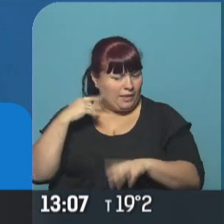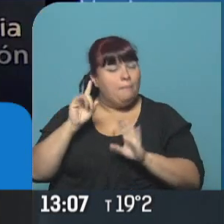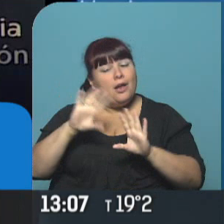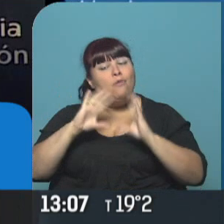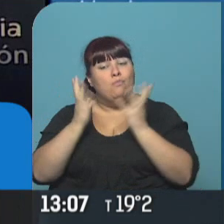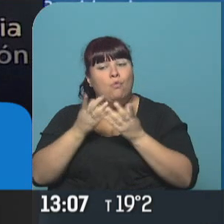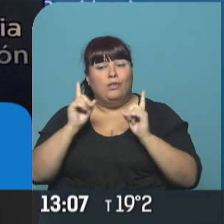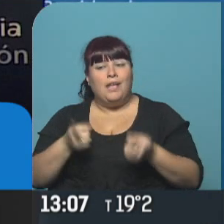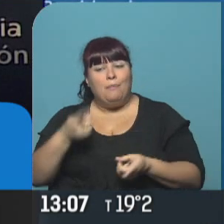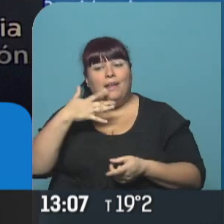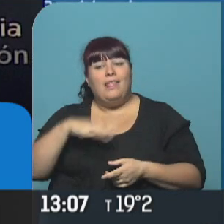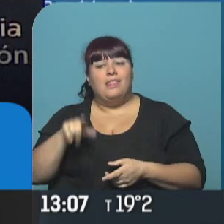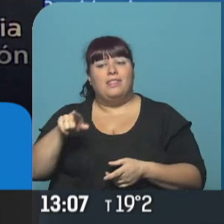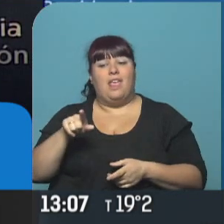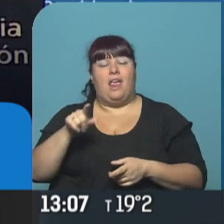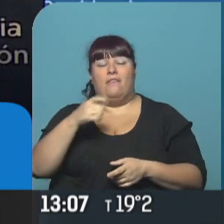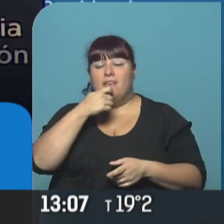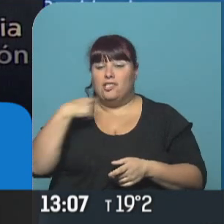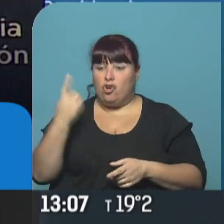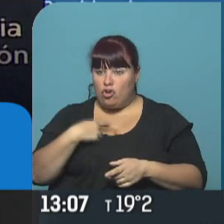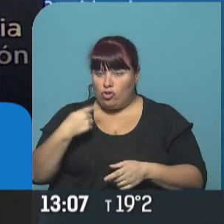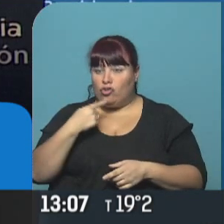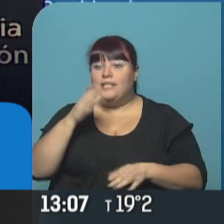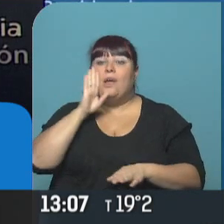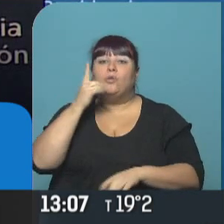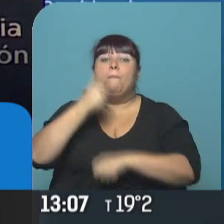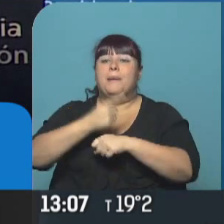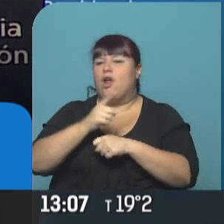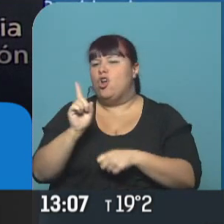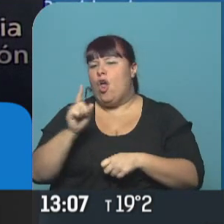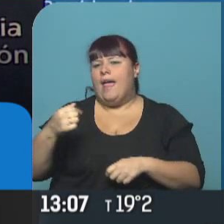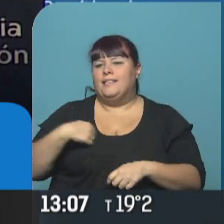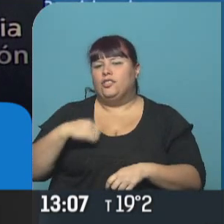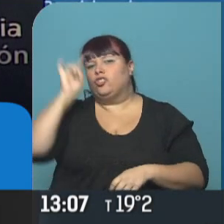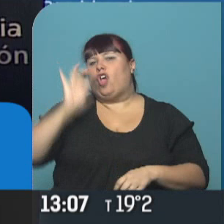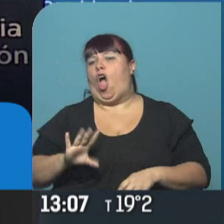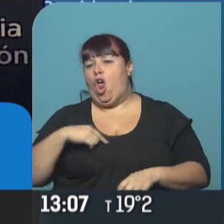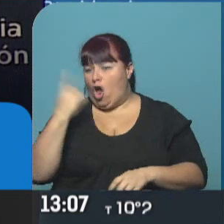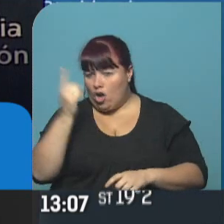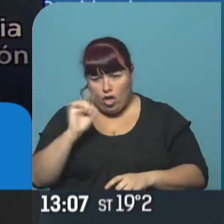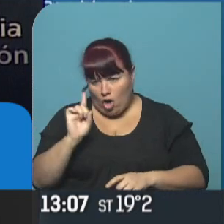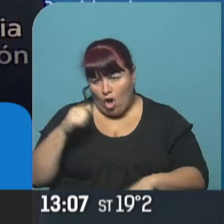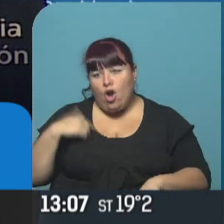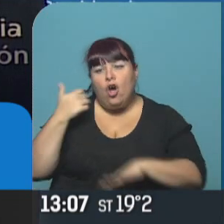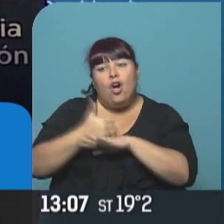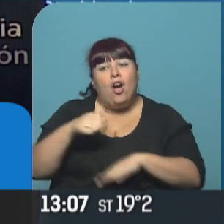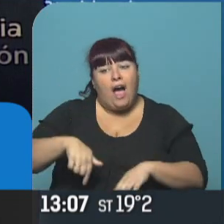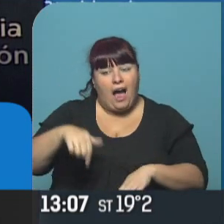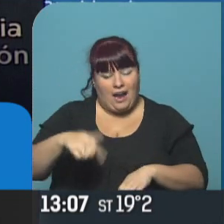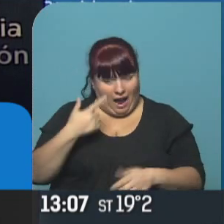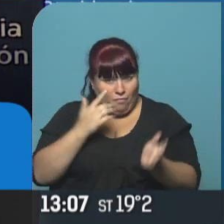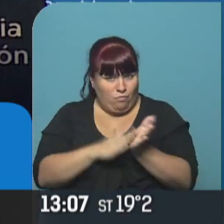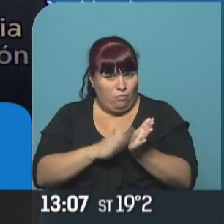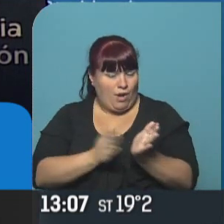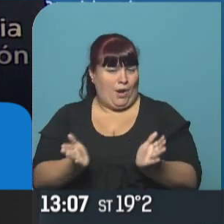mundo America también first está does not mean entendiendo America que el alone. hecho de que cuando nosotros decimos And my Estados presence Unidos here primero no quiere decir Estados Unidos and solo. in the Y mi swing across Latin presencia America is when aquí the president